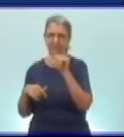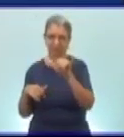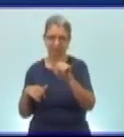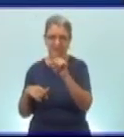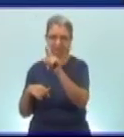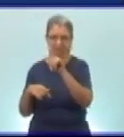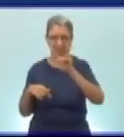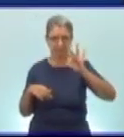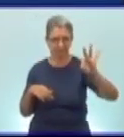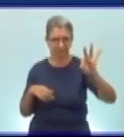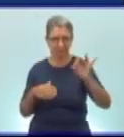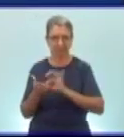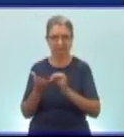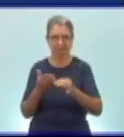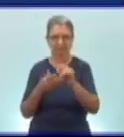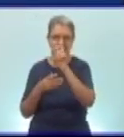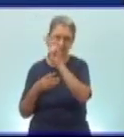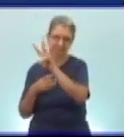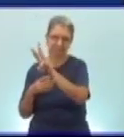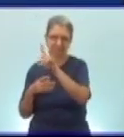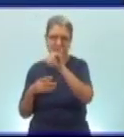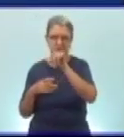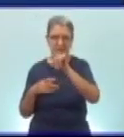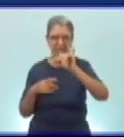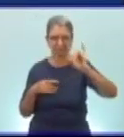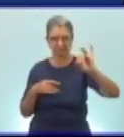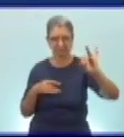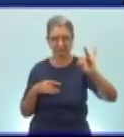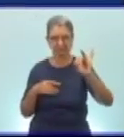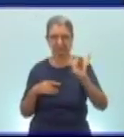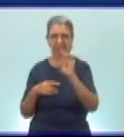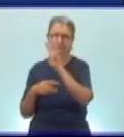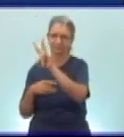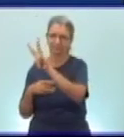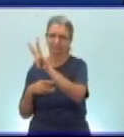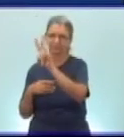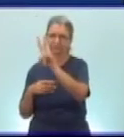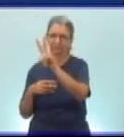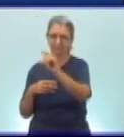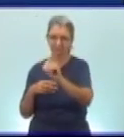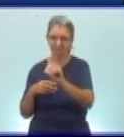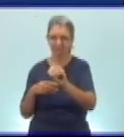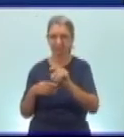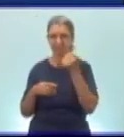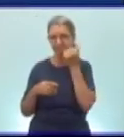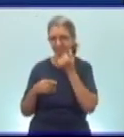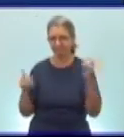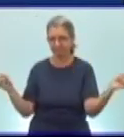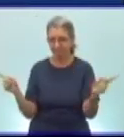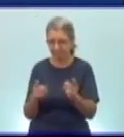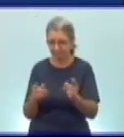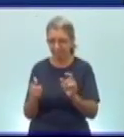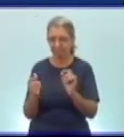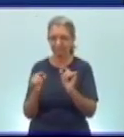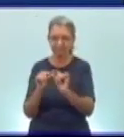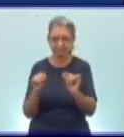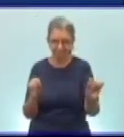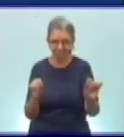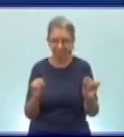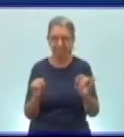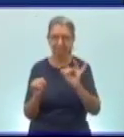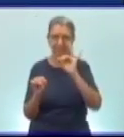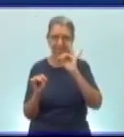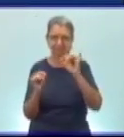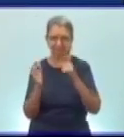de las páginas 317 y 320. Más, como les decía anteriormente, van a resumir del epígrafe